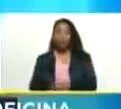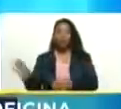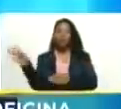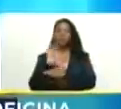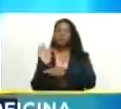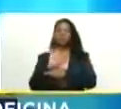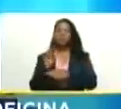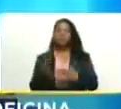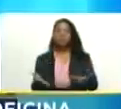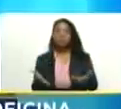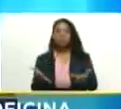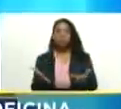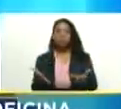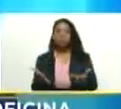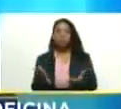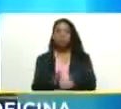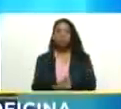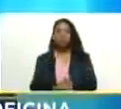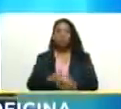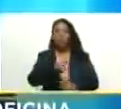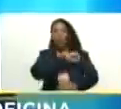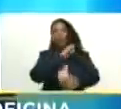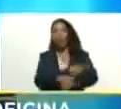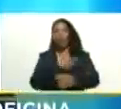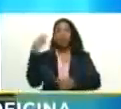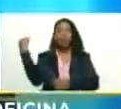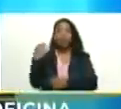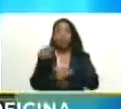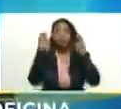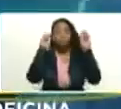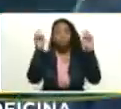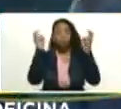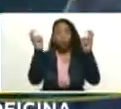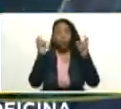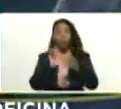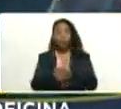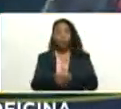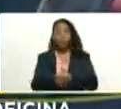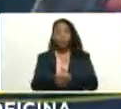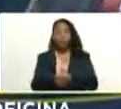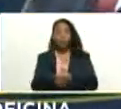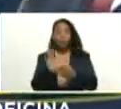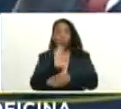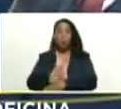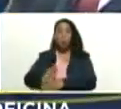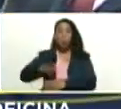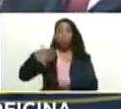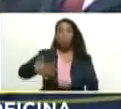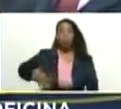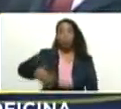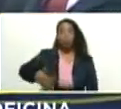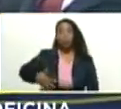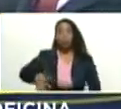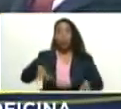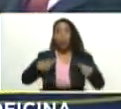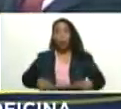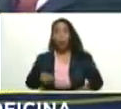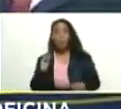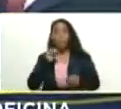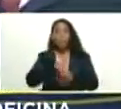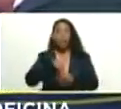función de fortalecer el marco de protección de los derechos humanos dentro de